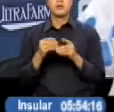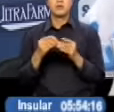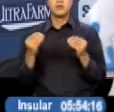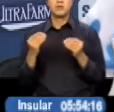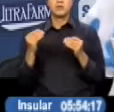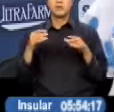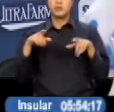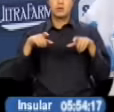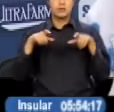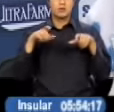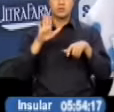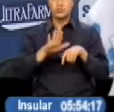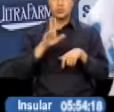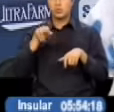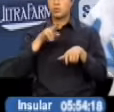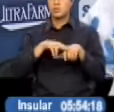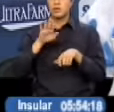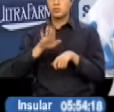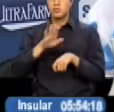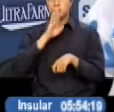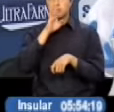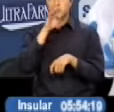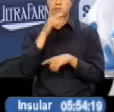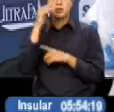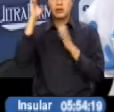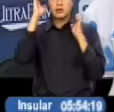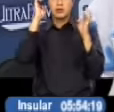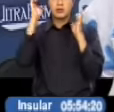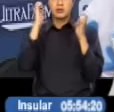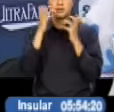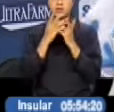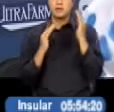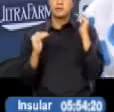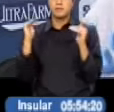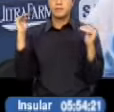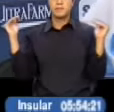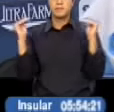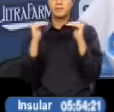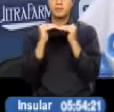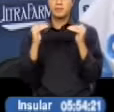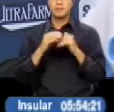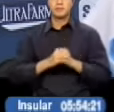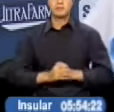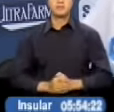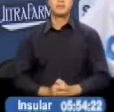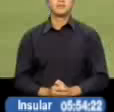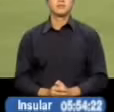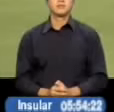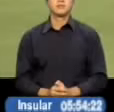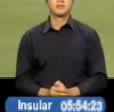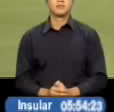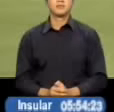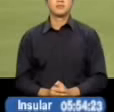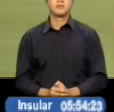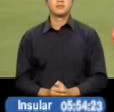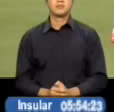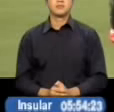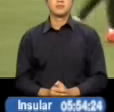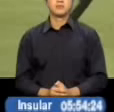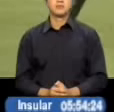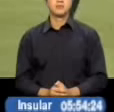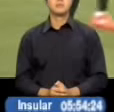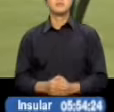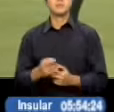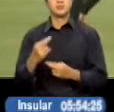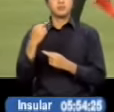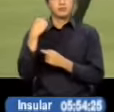pacientes normalmente ha hecho nuevas estrategias con ética equilibran es comer ojos también